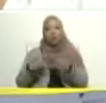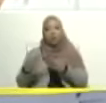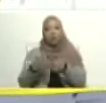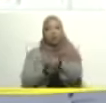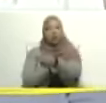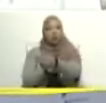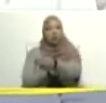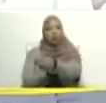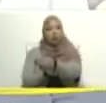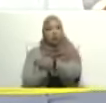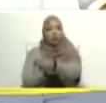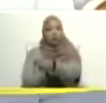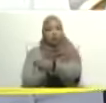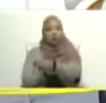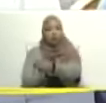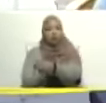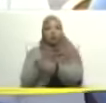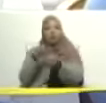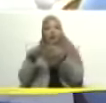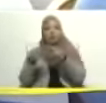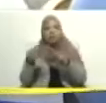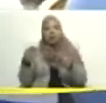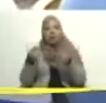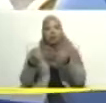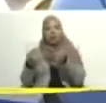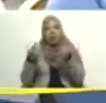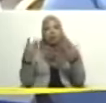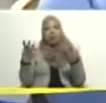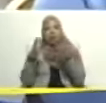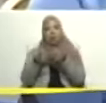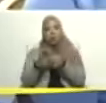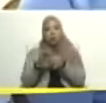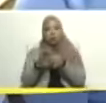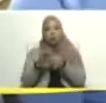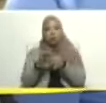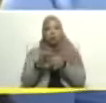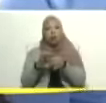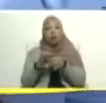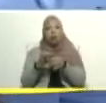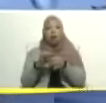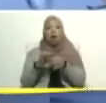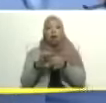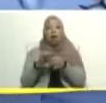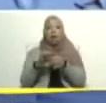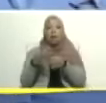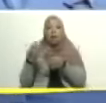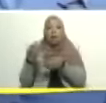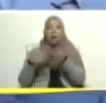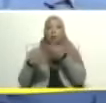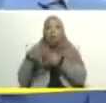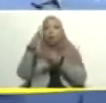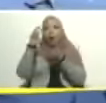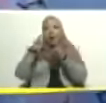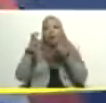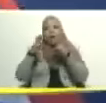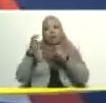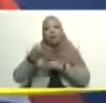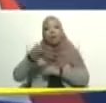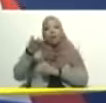hermandad, cooperación, paz, prosperidad conjunta. Hemos conversado un conjunto de temas